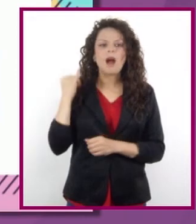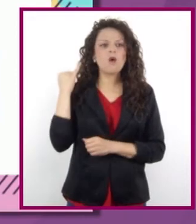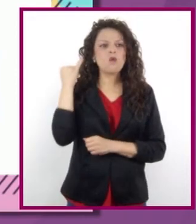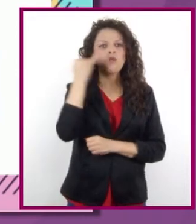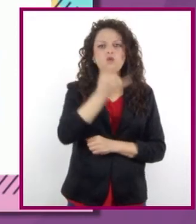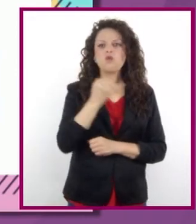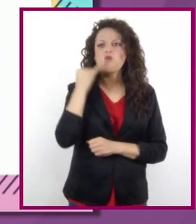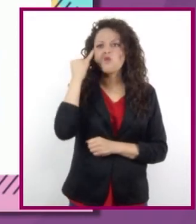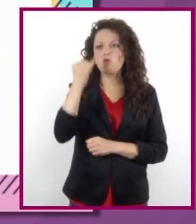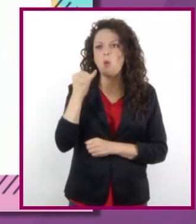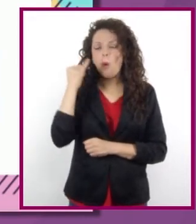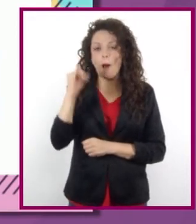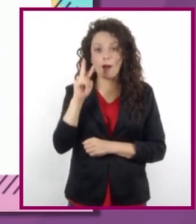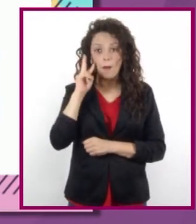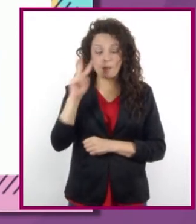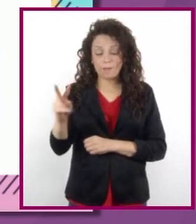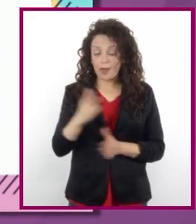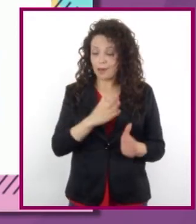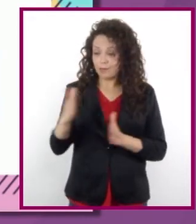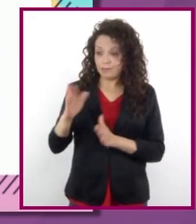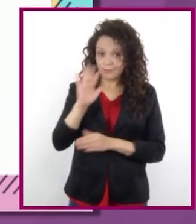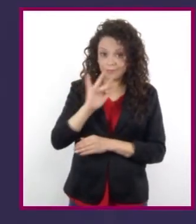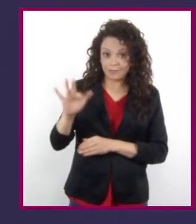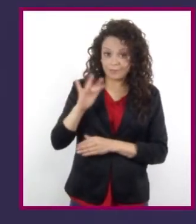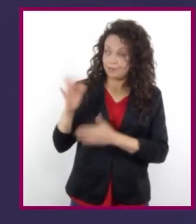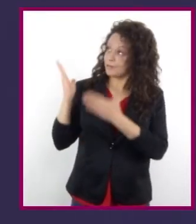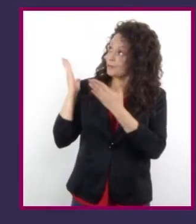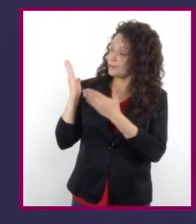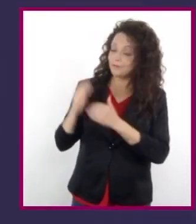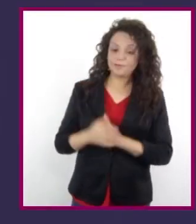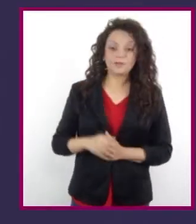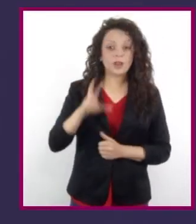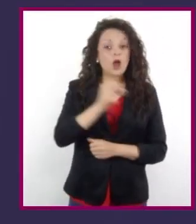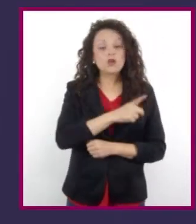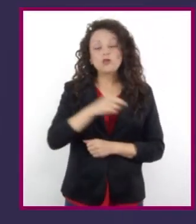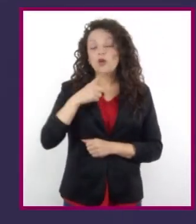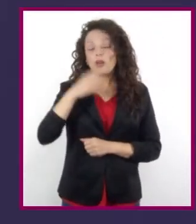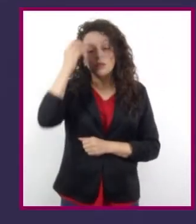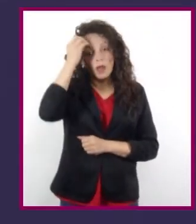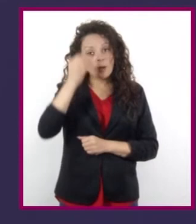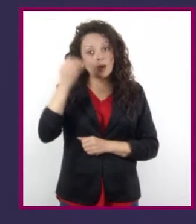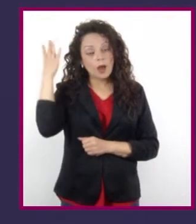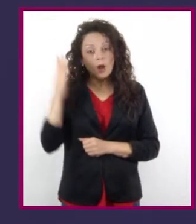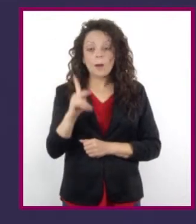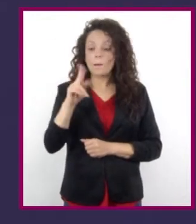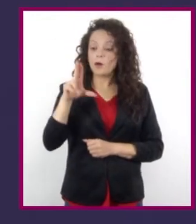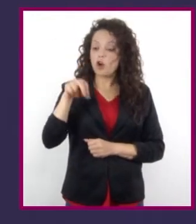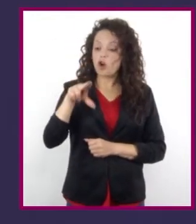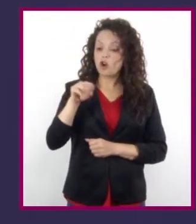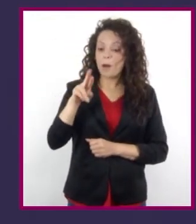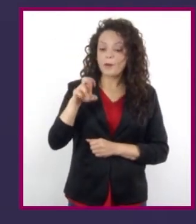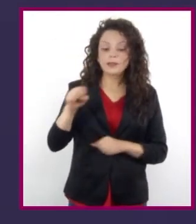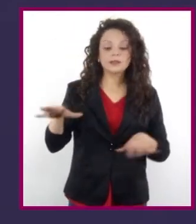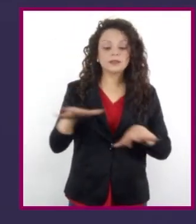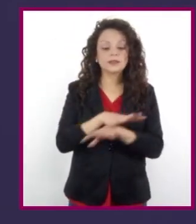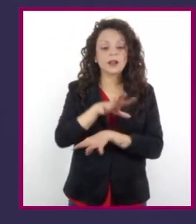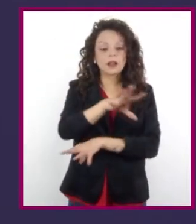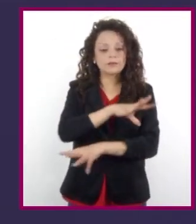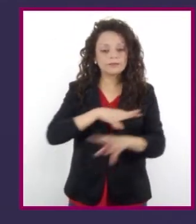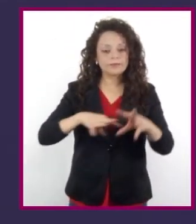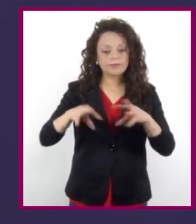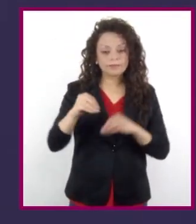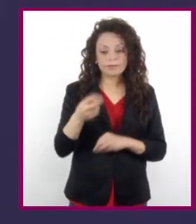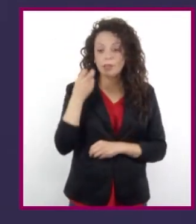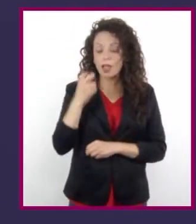del emisor y receptor. No olviden que los pronombres sustituyen y estos, si no